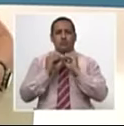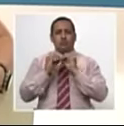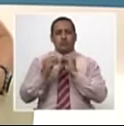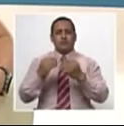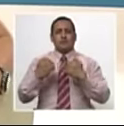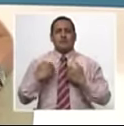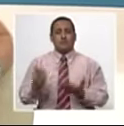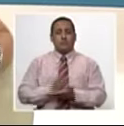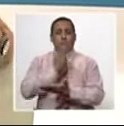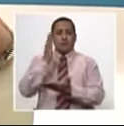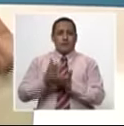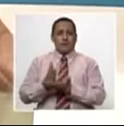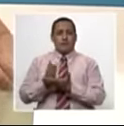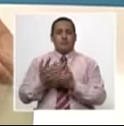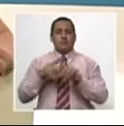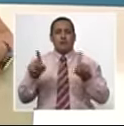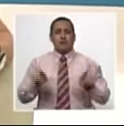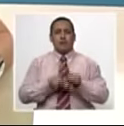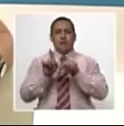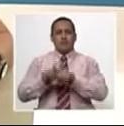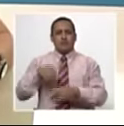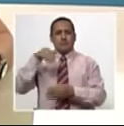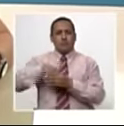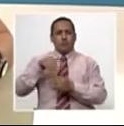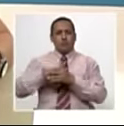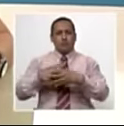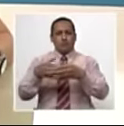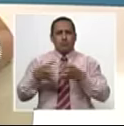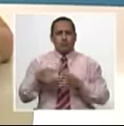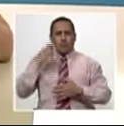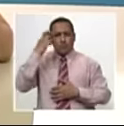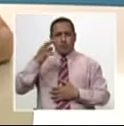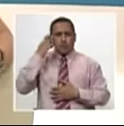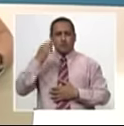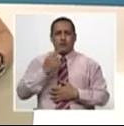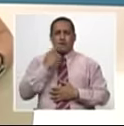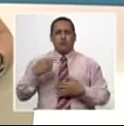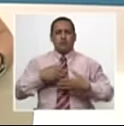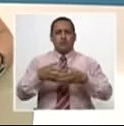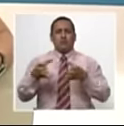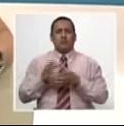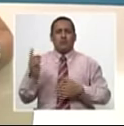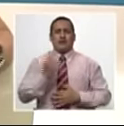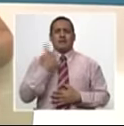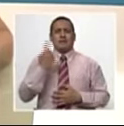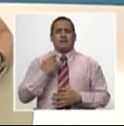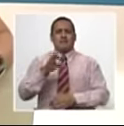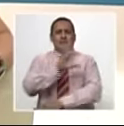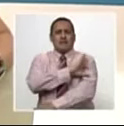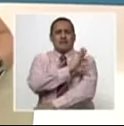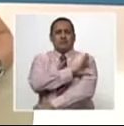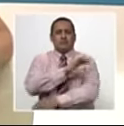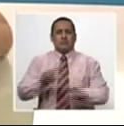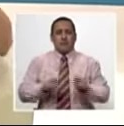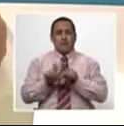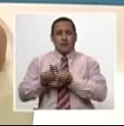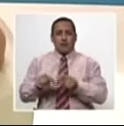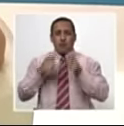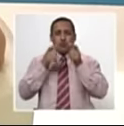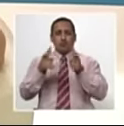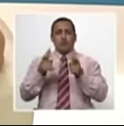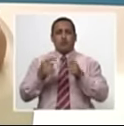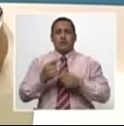somos parte del problema, ¿no? Electores, partidos políticos, órganos de fiscalización y control